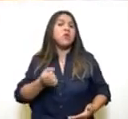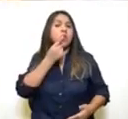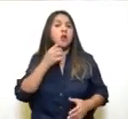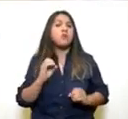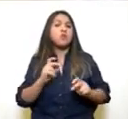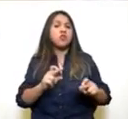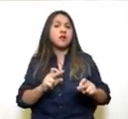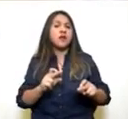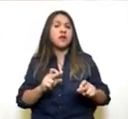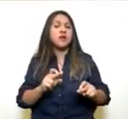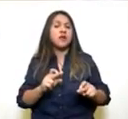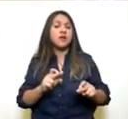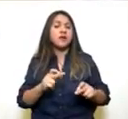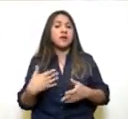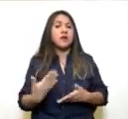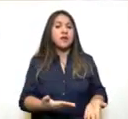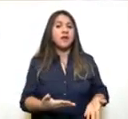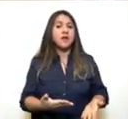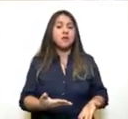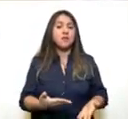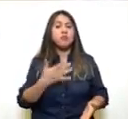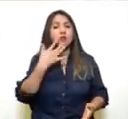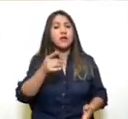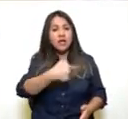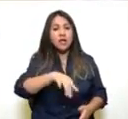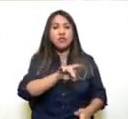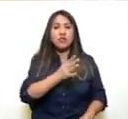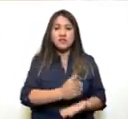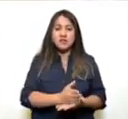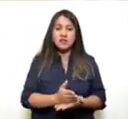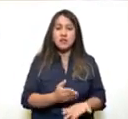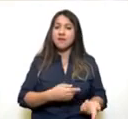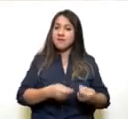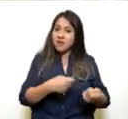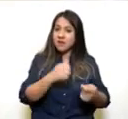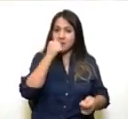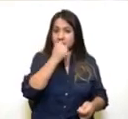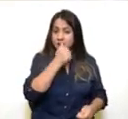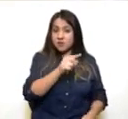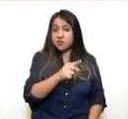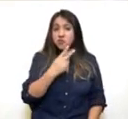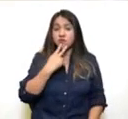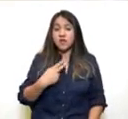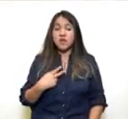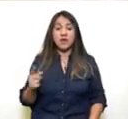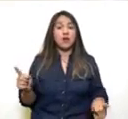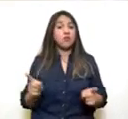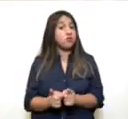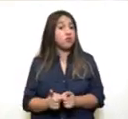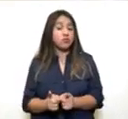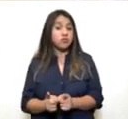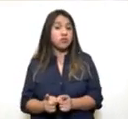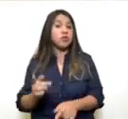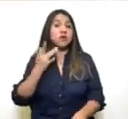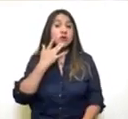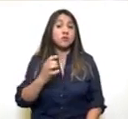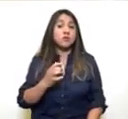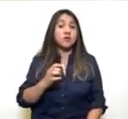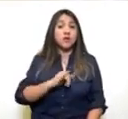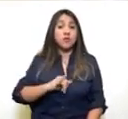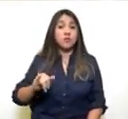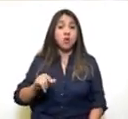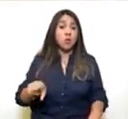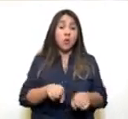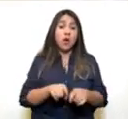gente que decide escoger ese camino ese camino que en sus vidas va a ser corto porque van a terminar en la